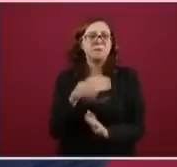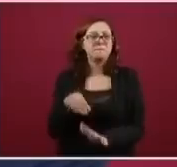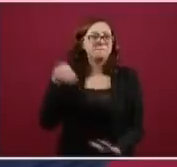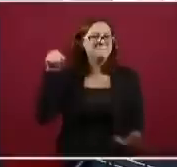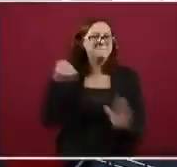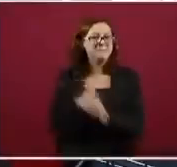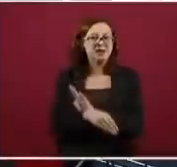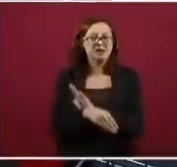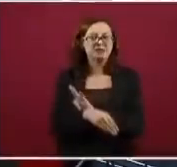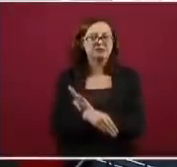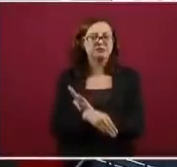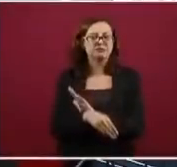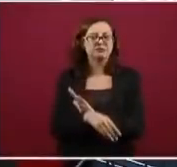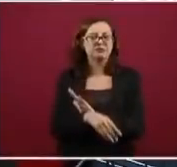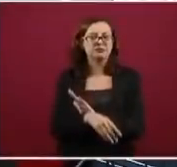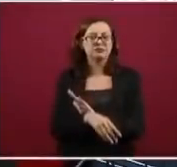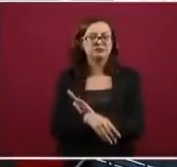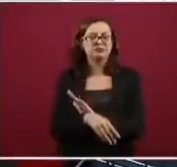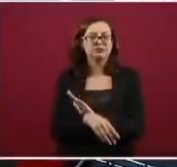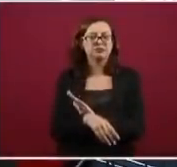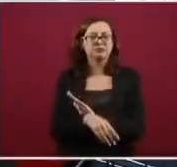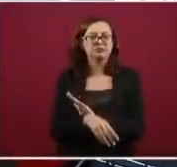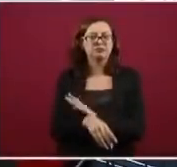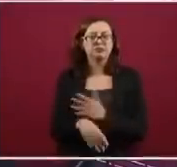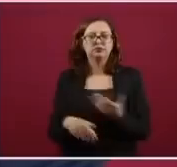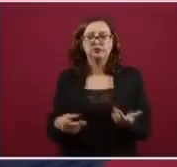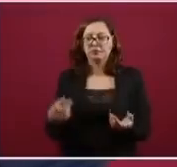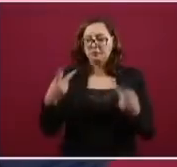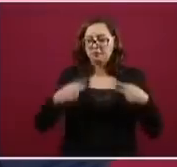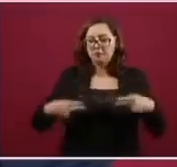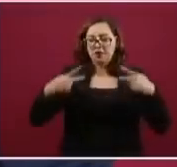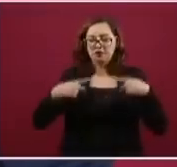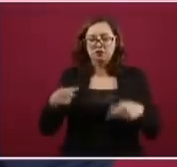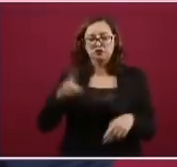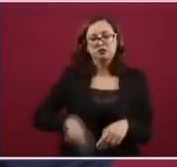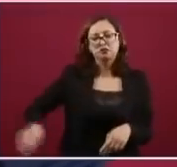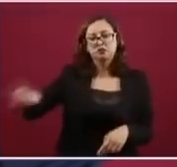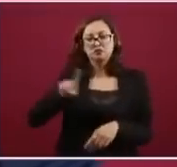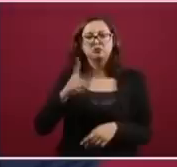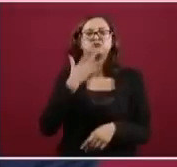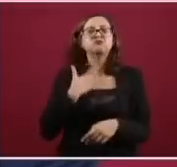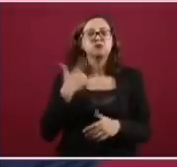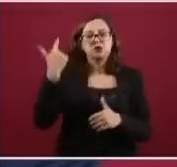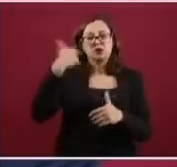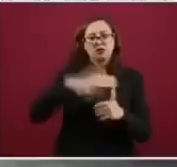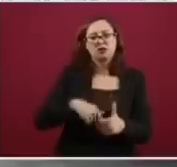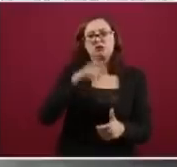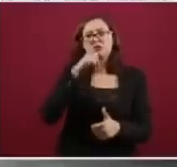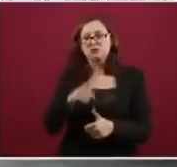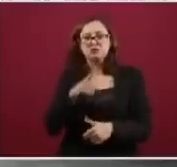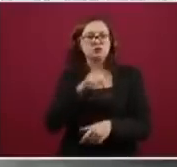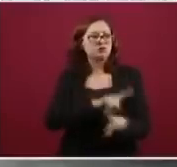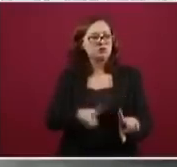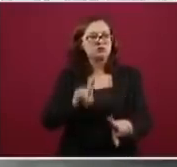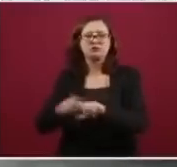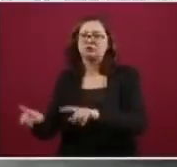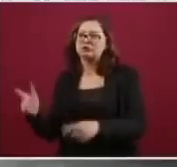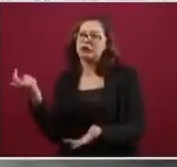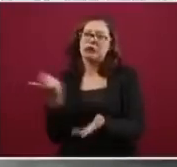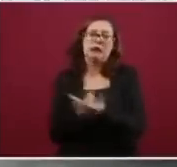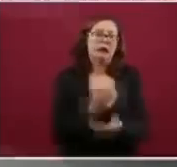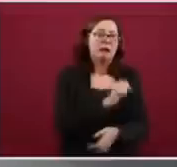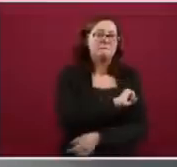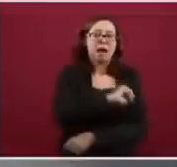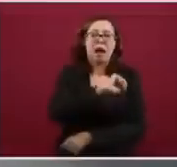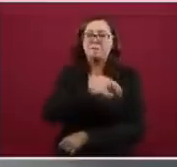eso aumentó a los consumidores el precio de los combustibles un rotundo